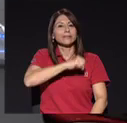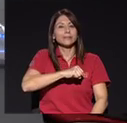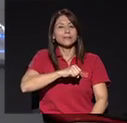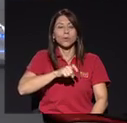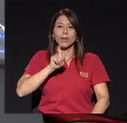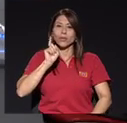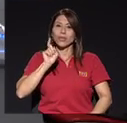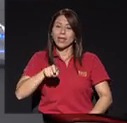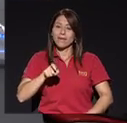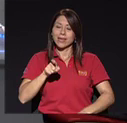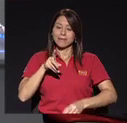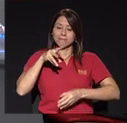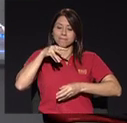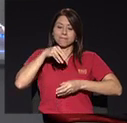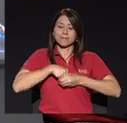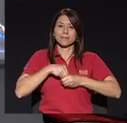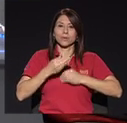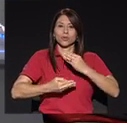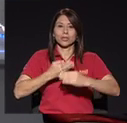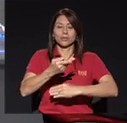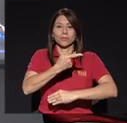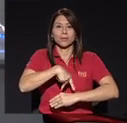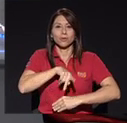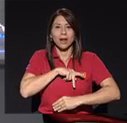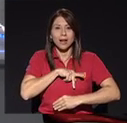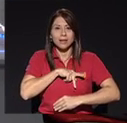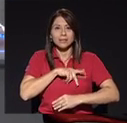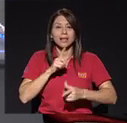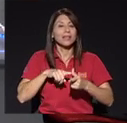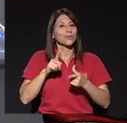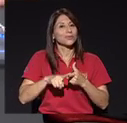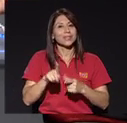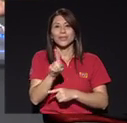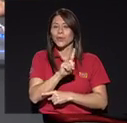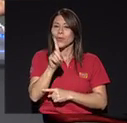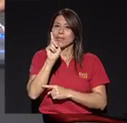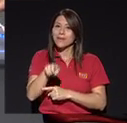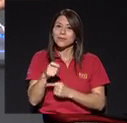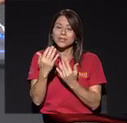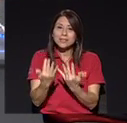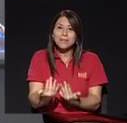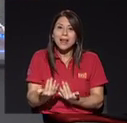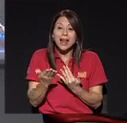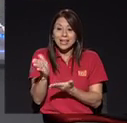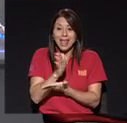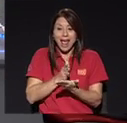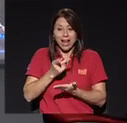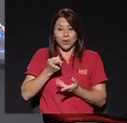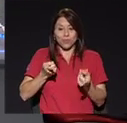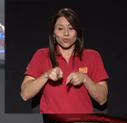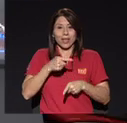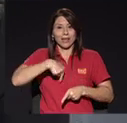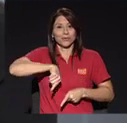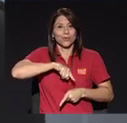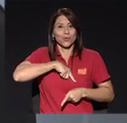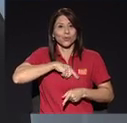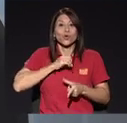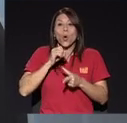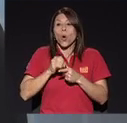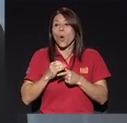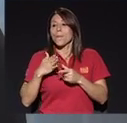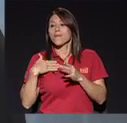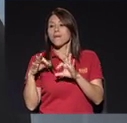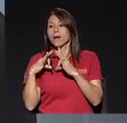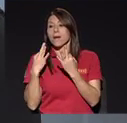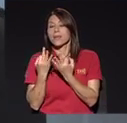vivir procesos personales, entonces no deberíamos de esperar a que nos suceda algo o que le suceda